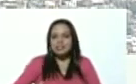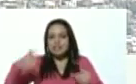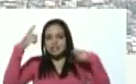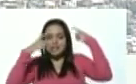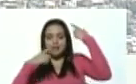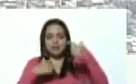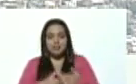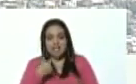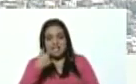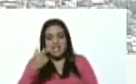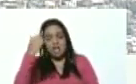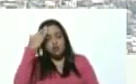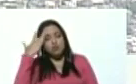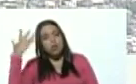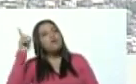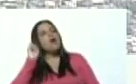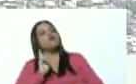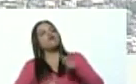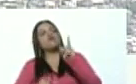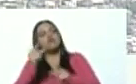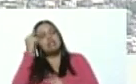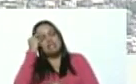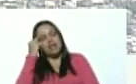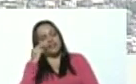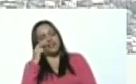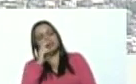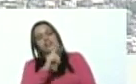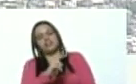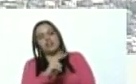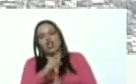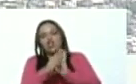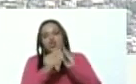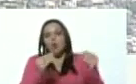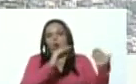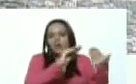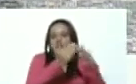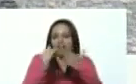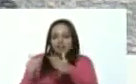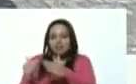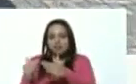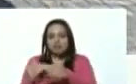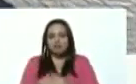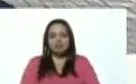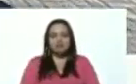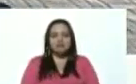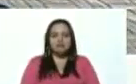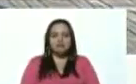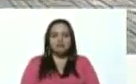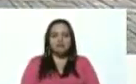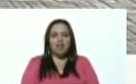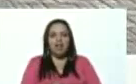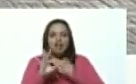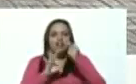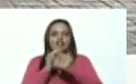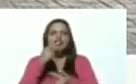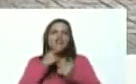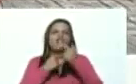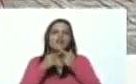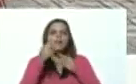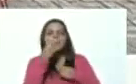ver, decía el comandante Chávez, sueño un día ver todos estos barrios de Caracas tricolor,